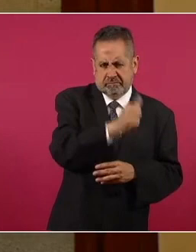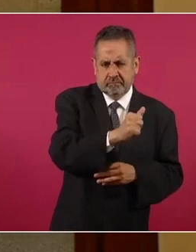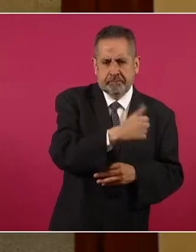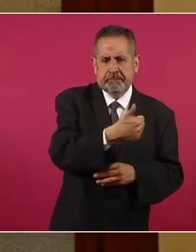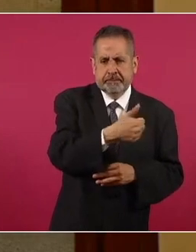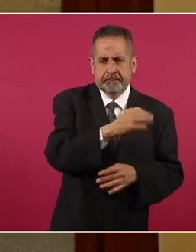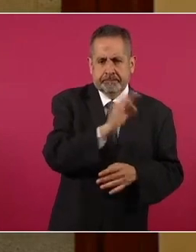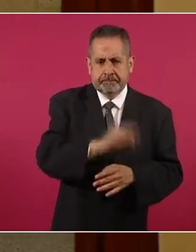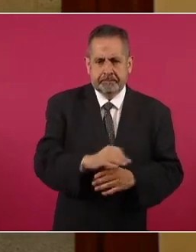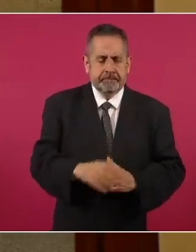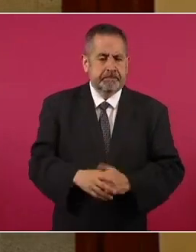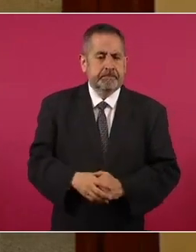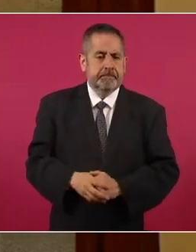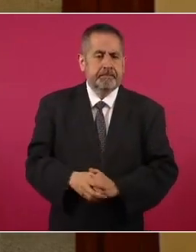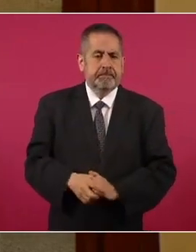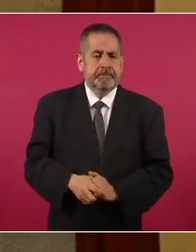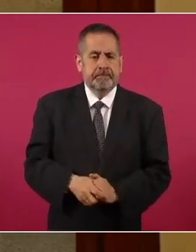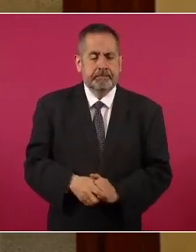6.